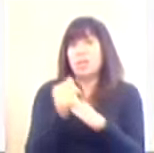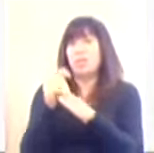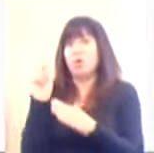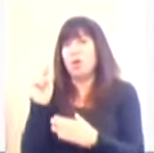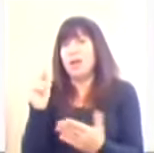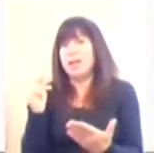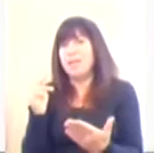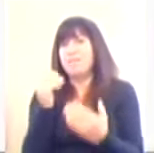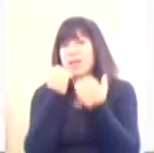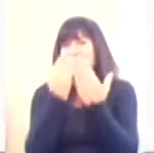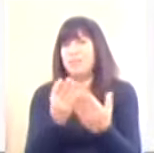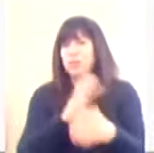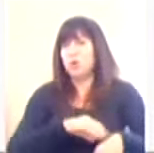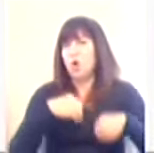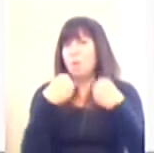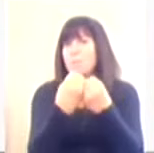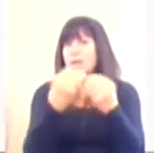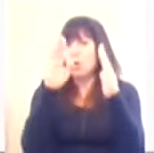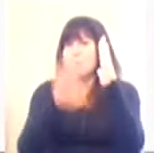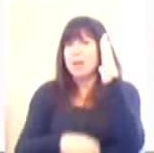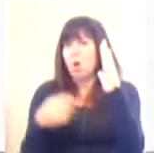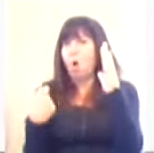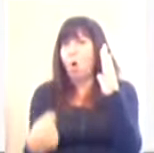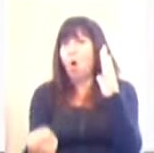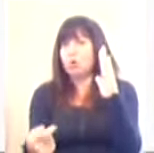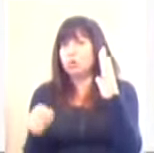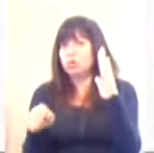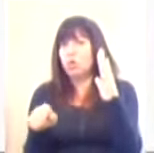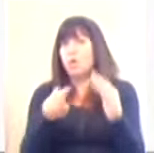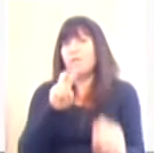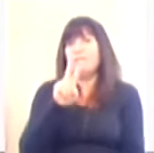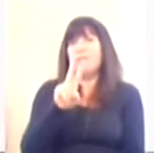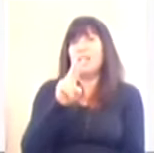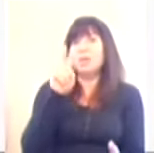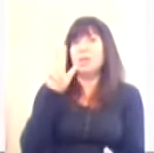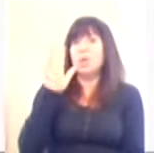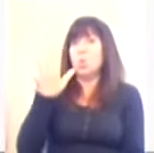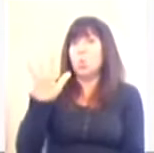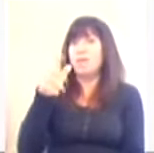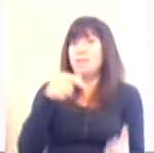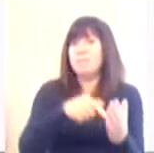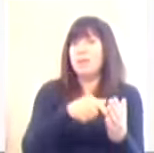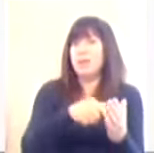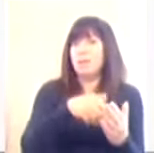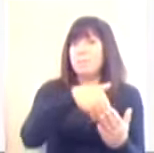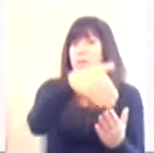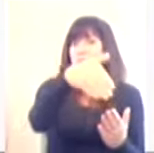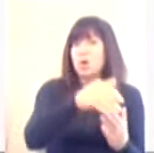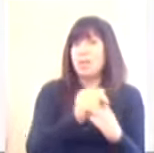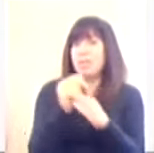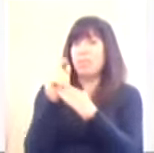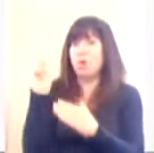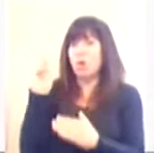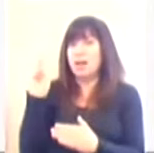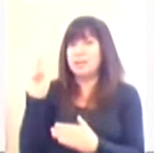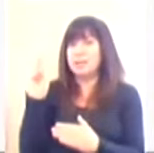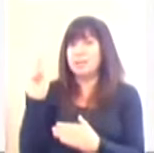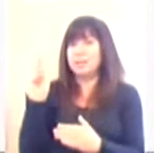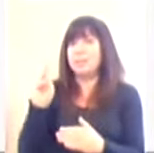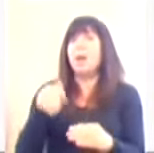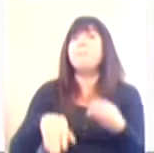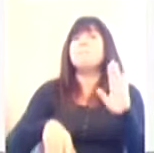el beneficio total menos el costo total, a 39.000 millones de dólares. Estamos hablando de más de 5 veces,